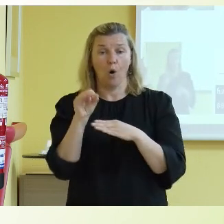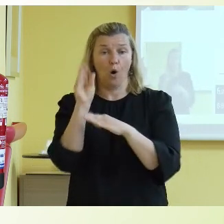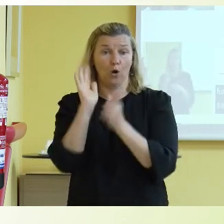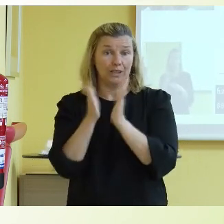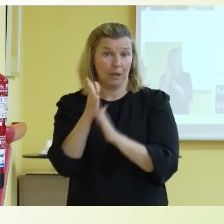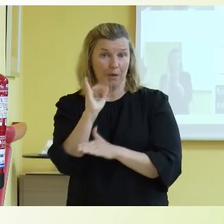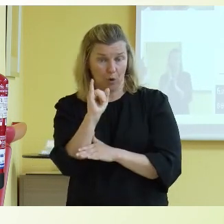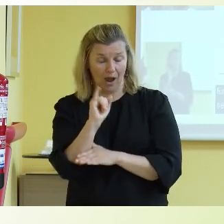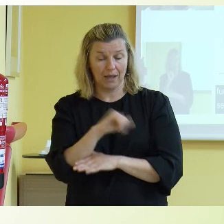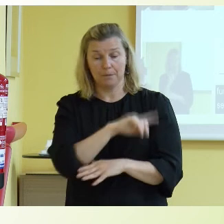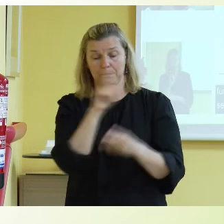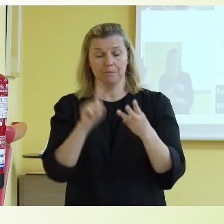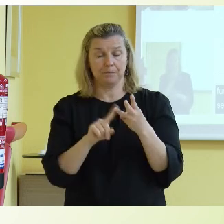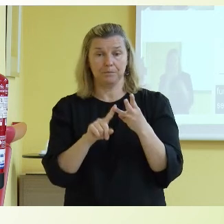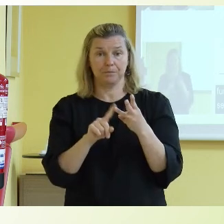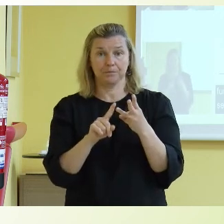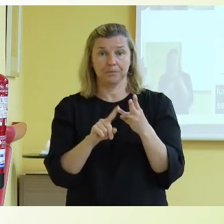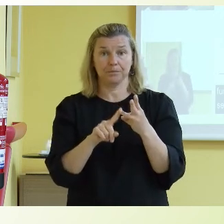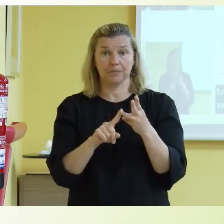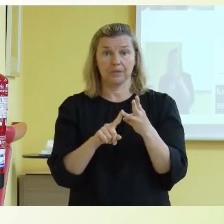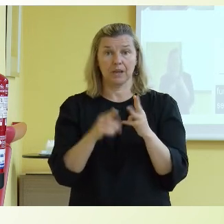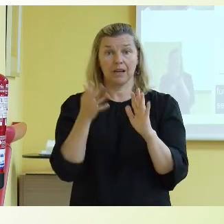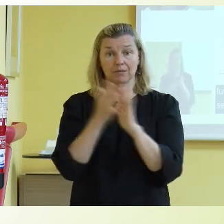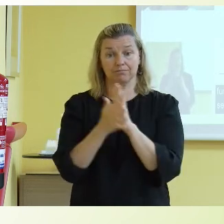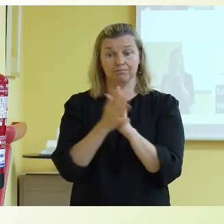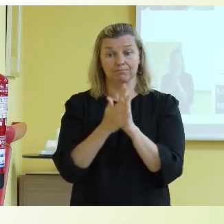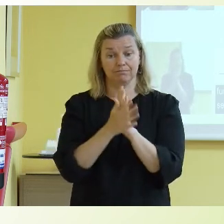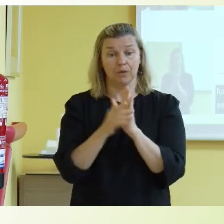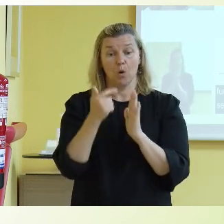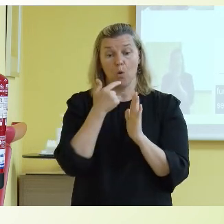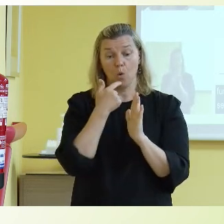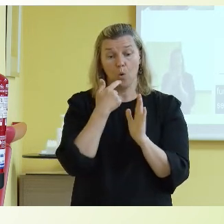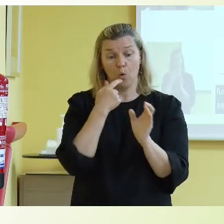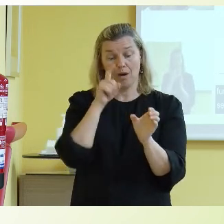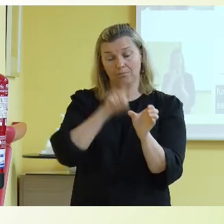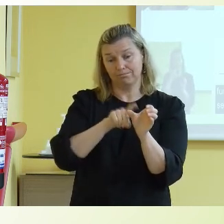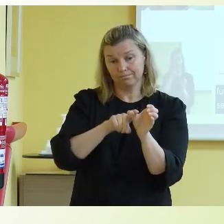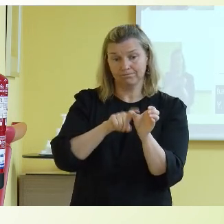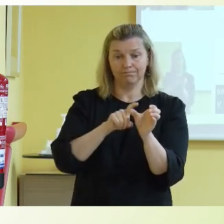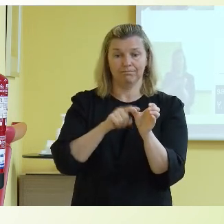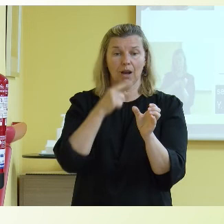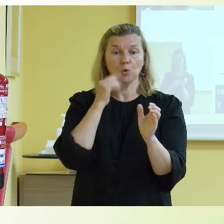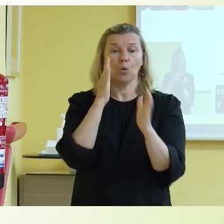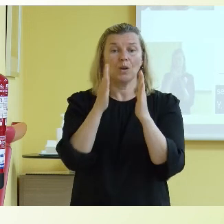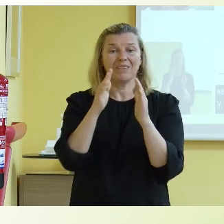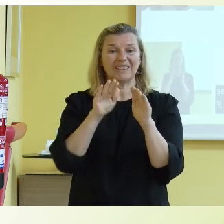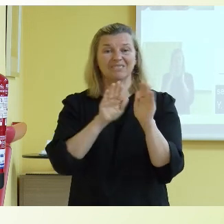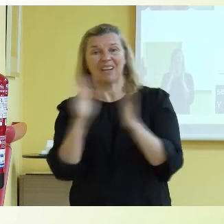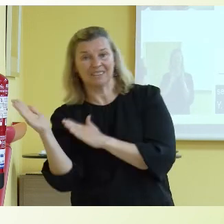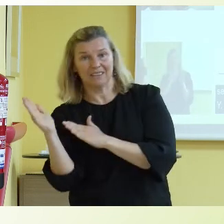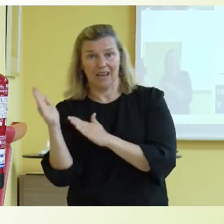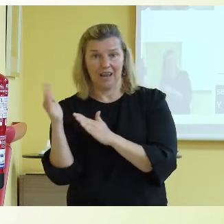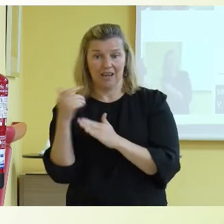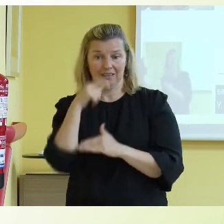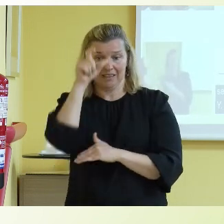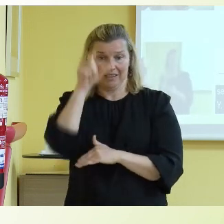por último se habla de retraso en la adquisición, cuando una habilidad o participación se produce con un desfase temporal con respecto a una